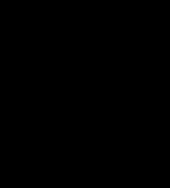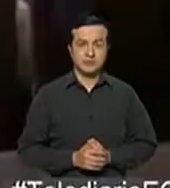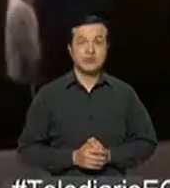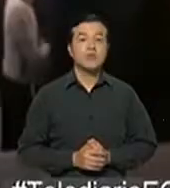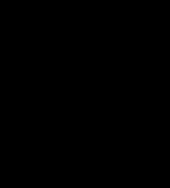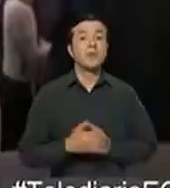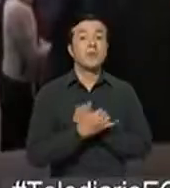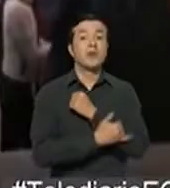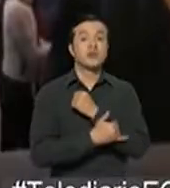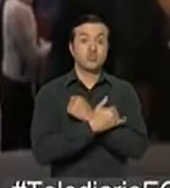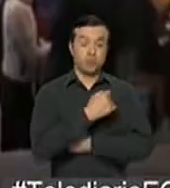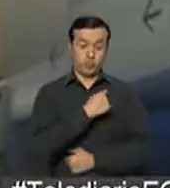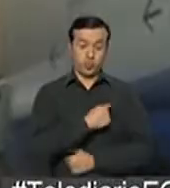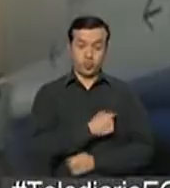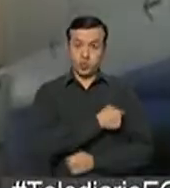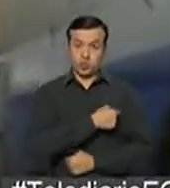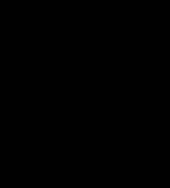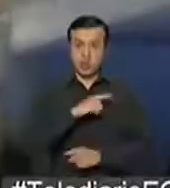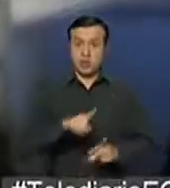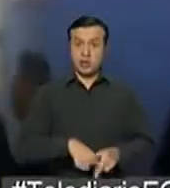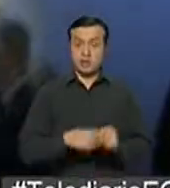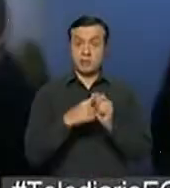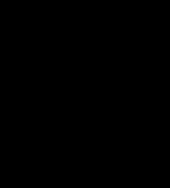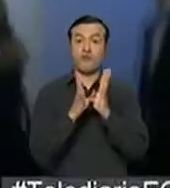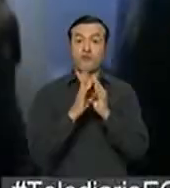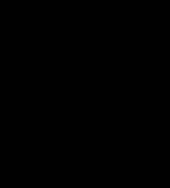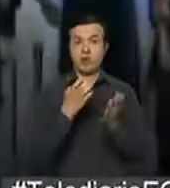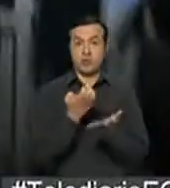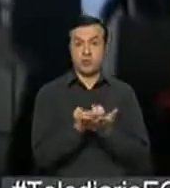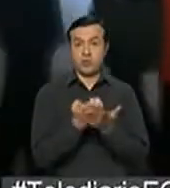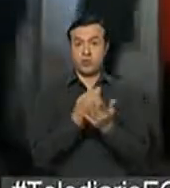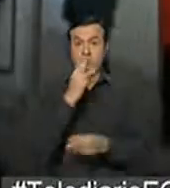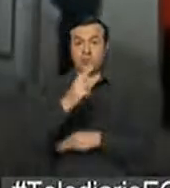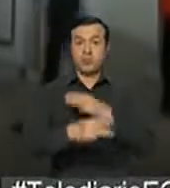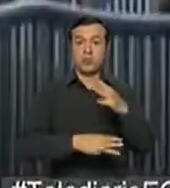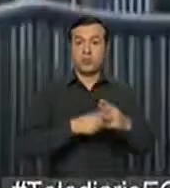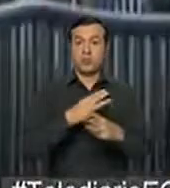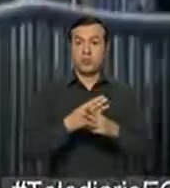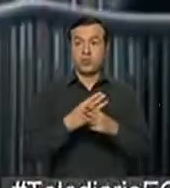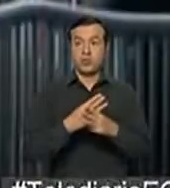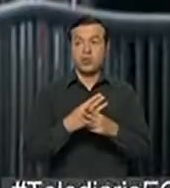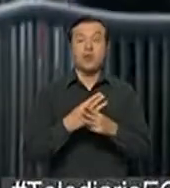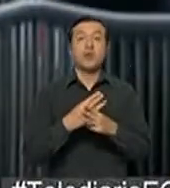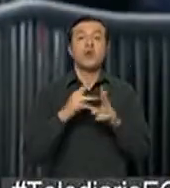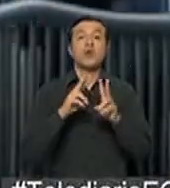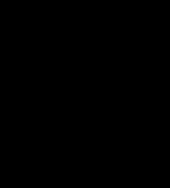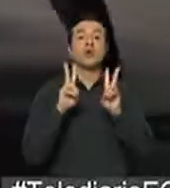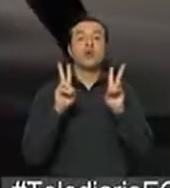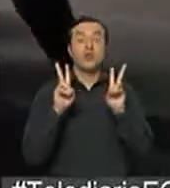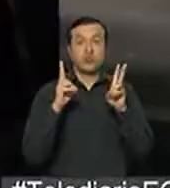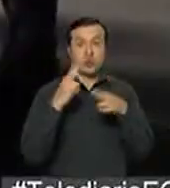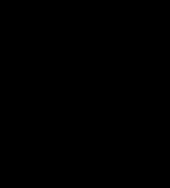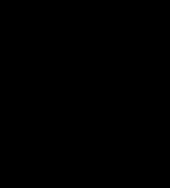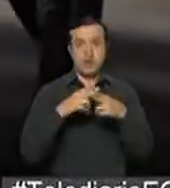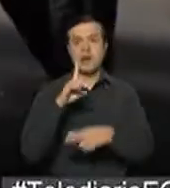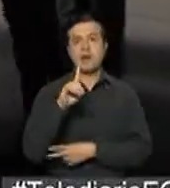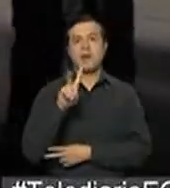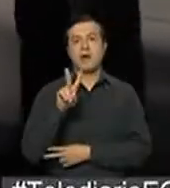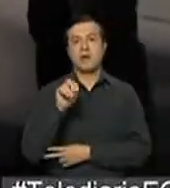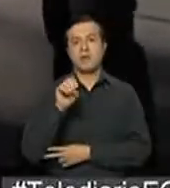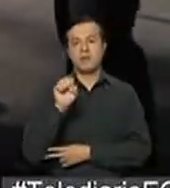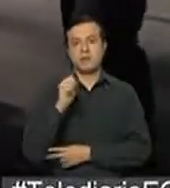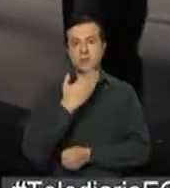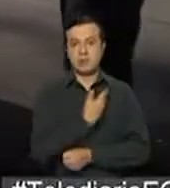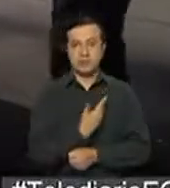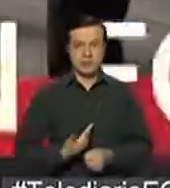En Suiza arranca la edición 50 del Foro Económico Mundial, conocido como Foro de Davos. En el evento participa el